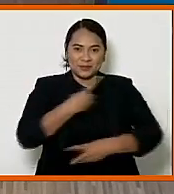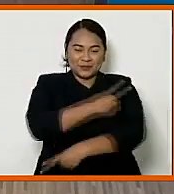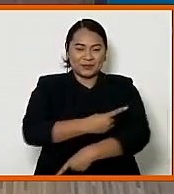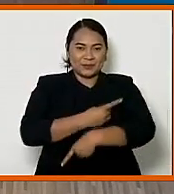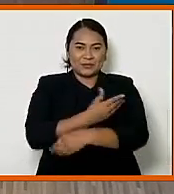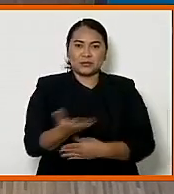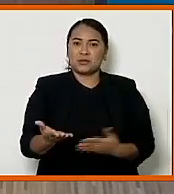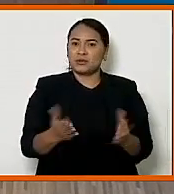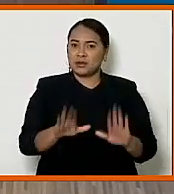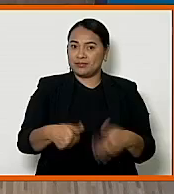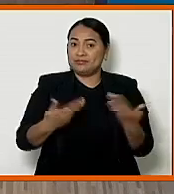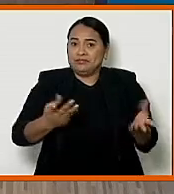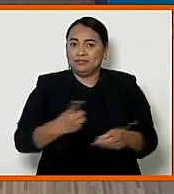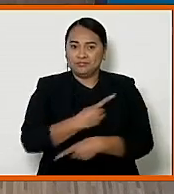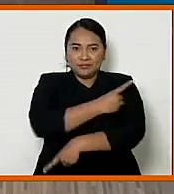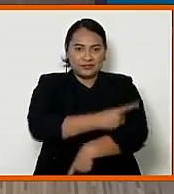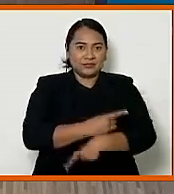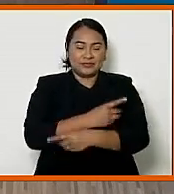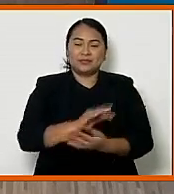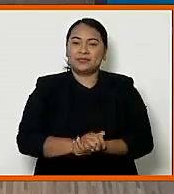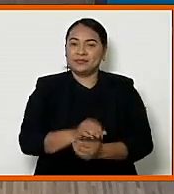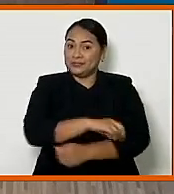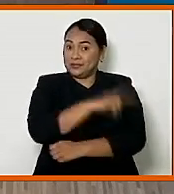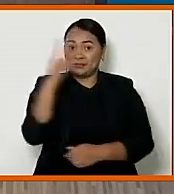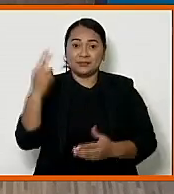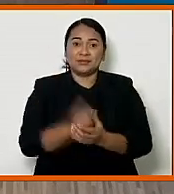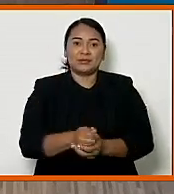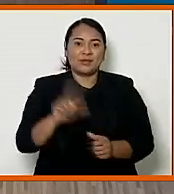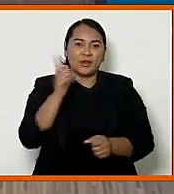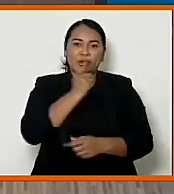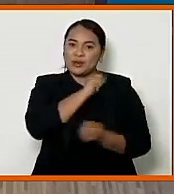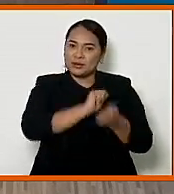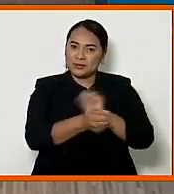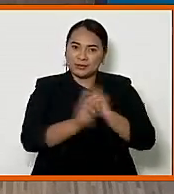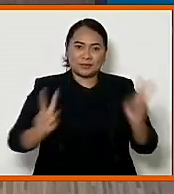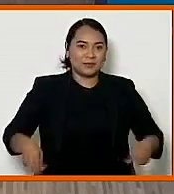diversión. ¿Y vos cómo te la vas a ganar? Loto te cambia la vida.